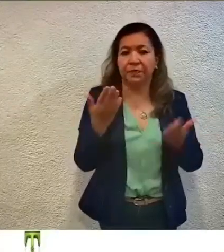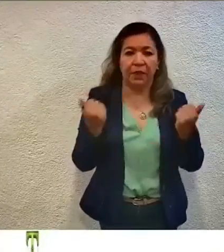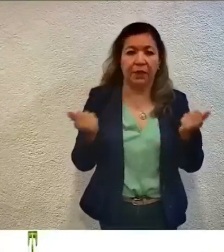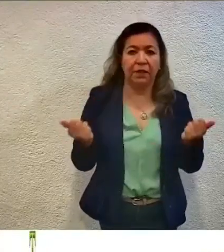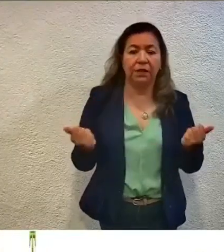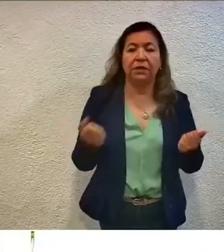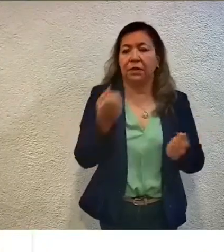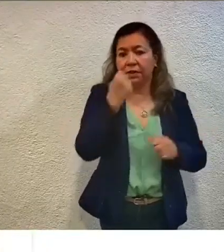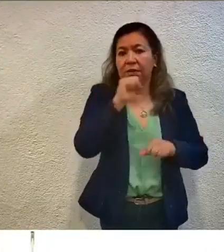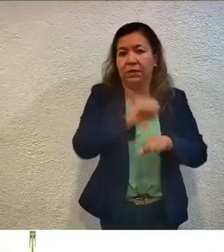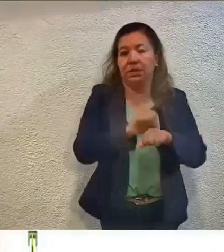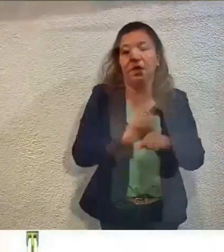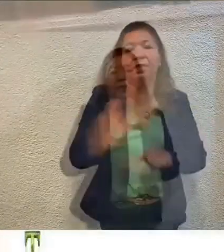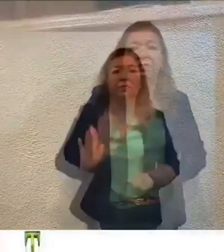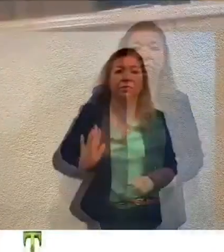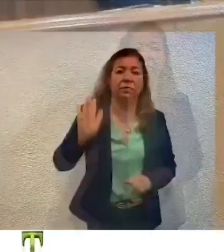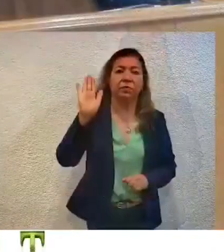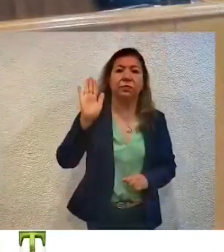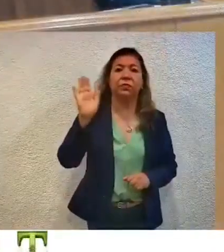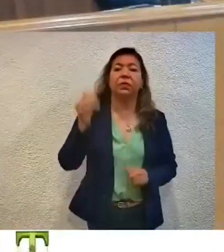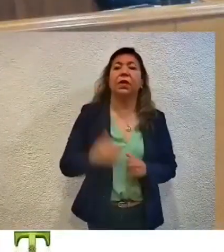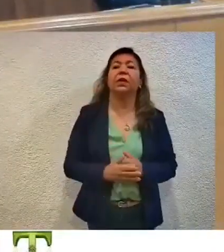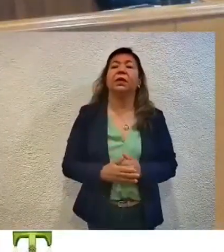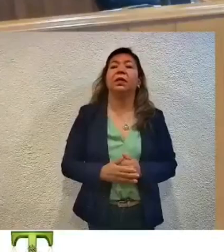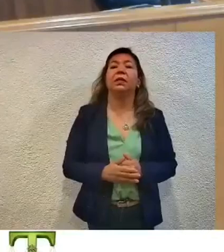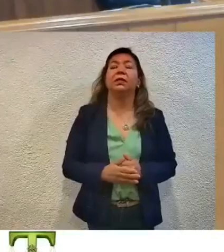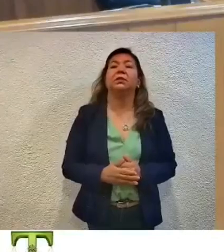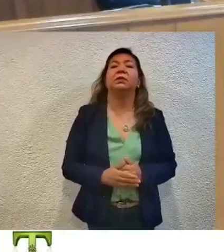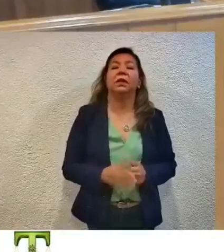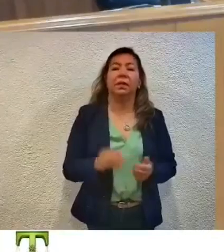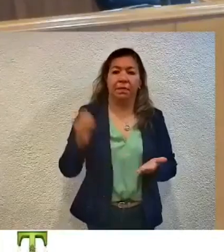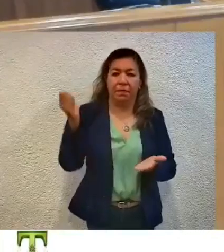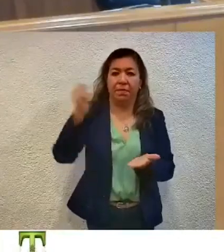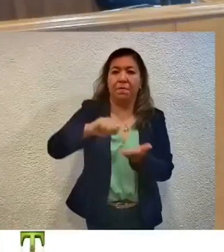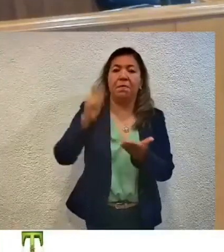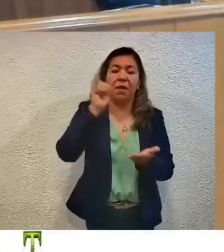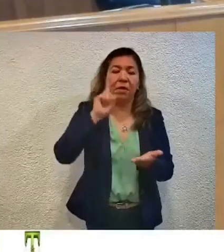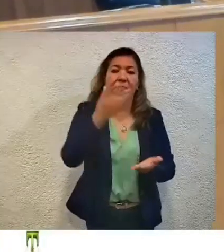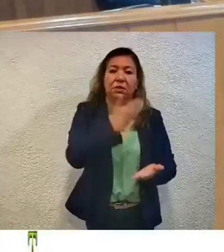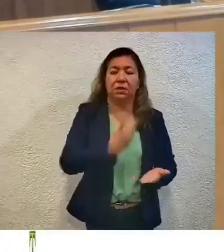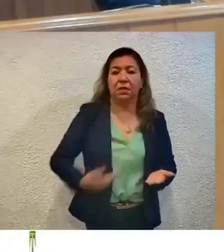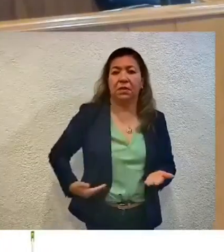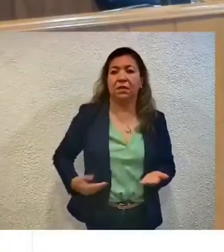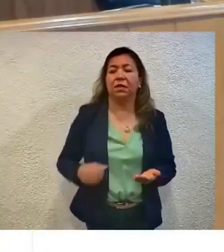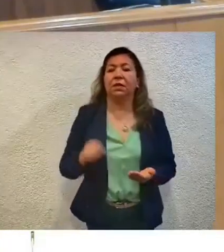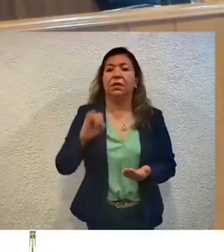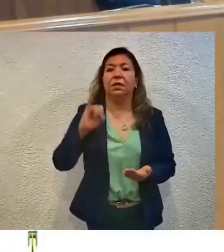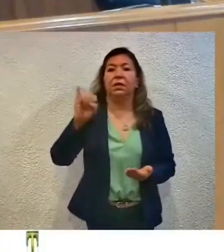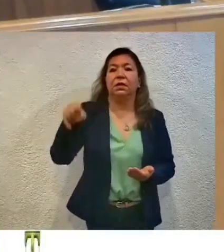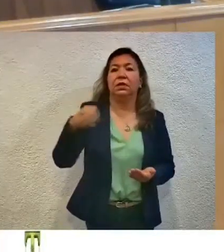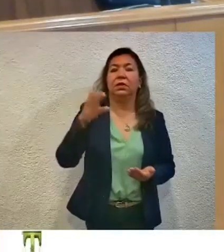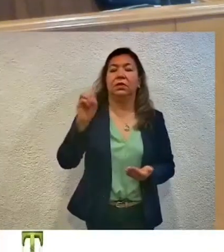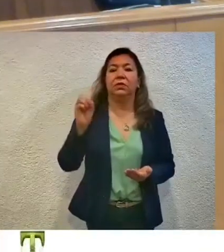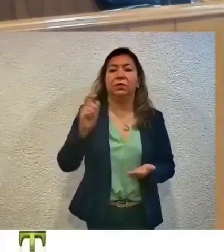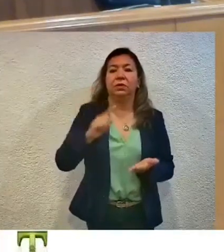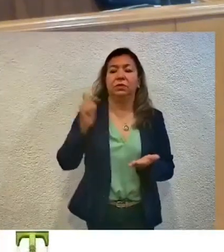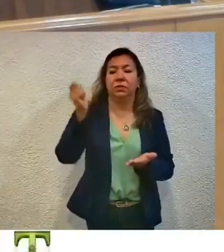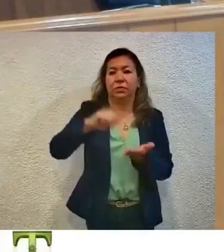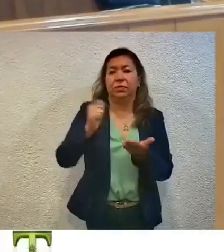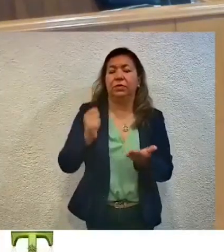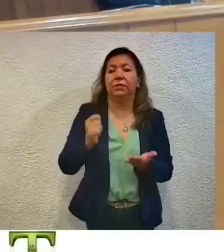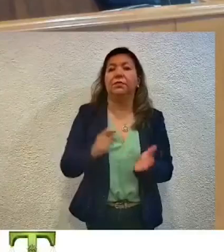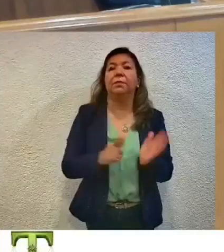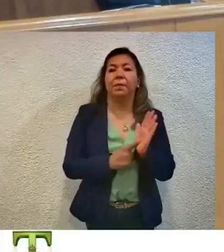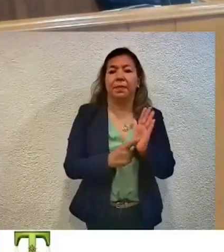habiendo comentarios al respecto, secretaria, tome la votación, por favor. Con su autorización, magistrada presidenta. Magistrado José Inés Betancur